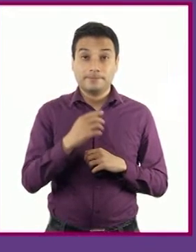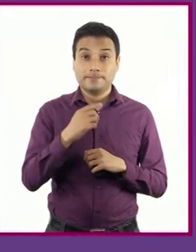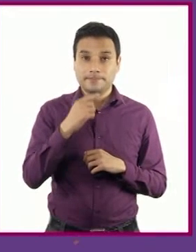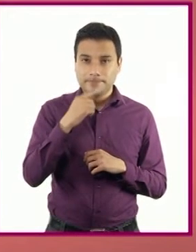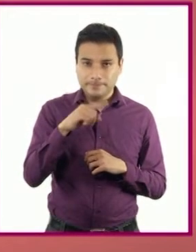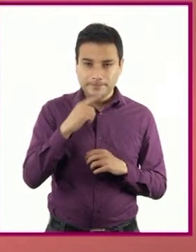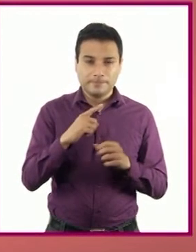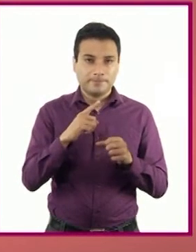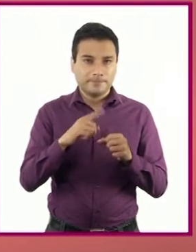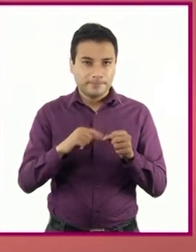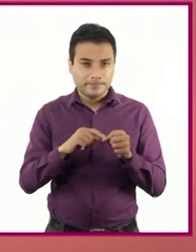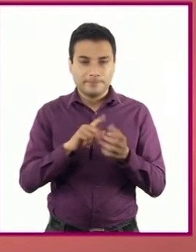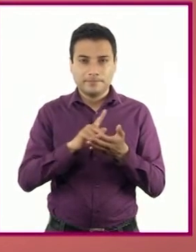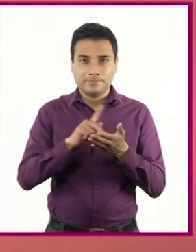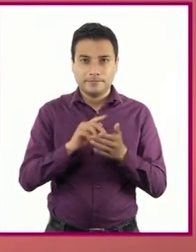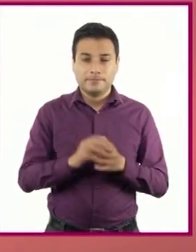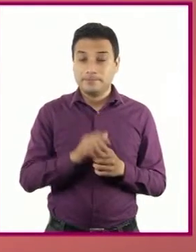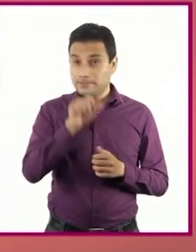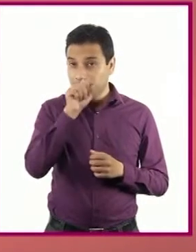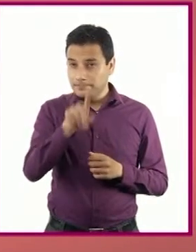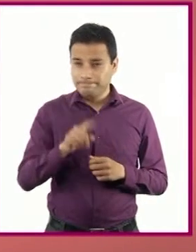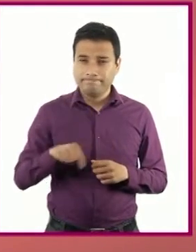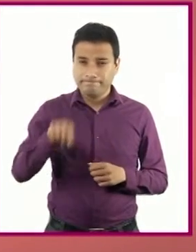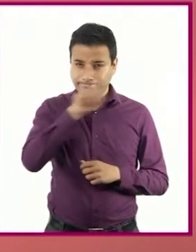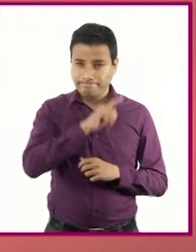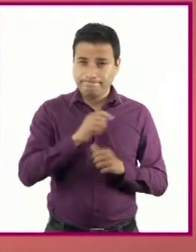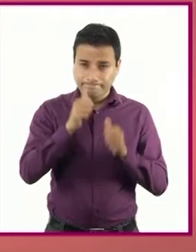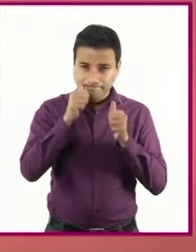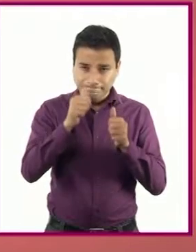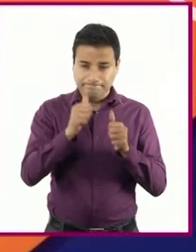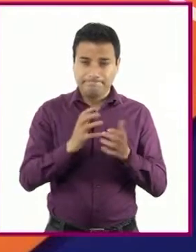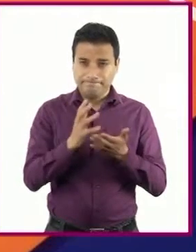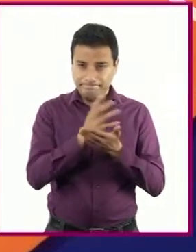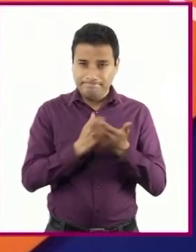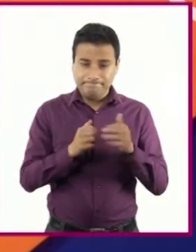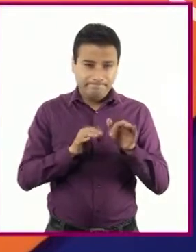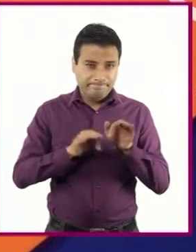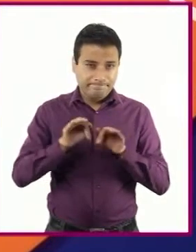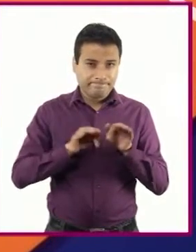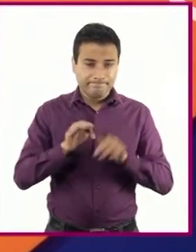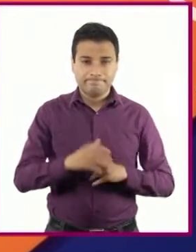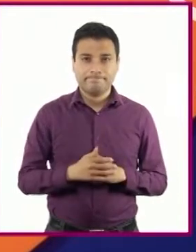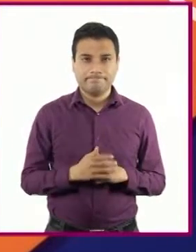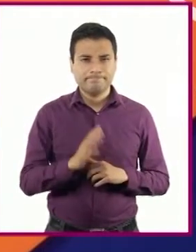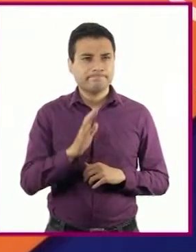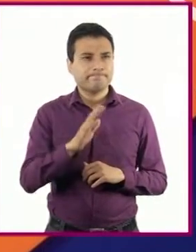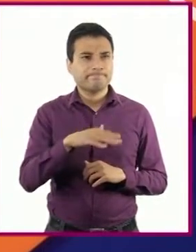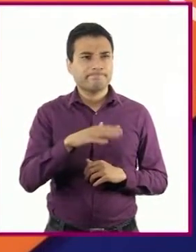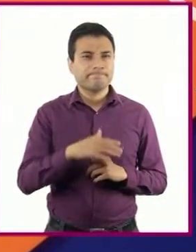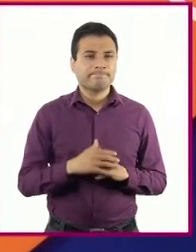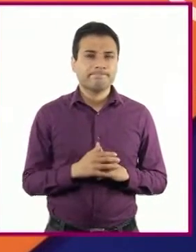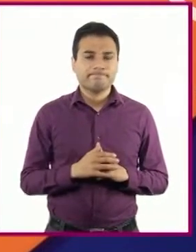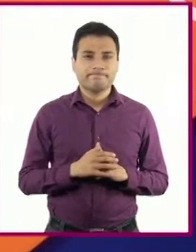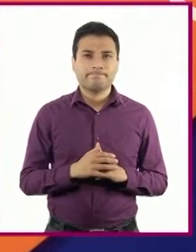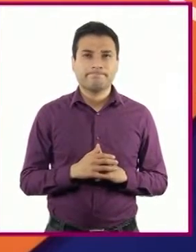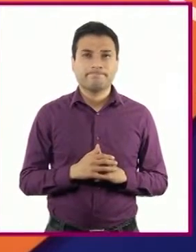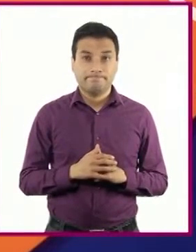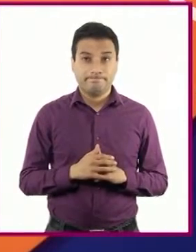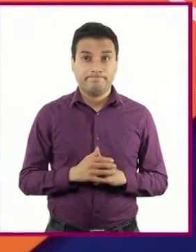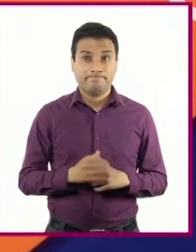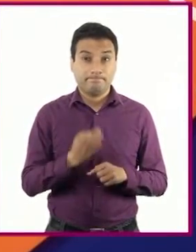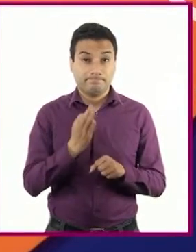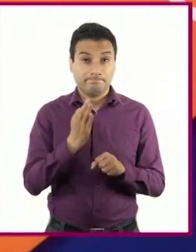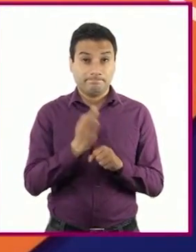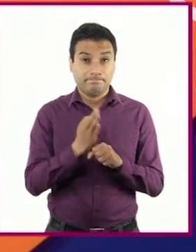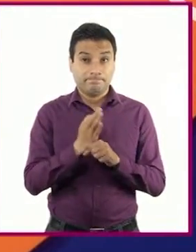bolígrafo. Y su compromiso, atención y ganas de trabajar. Maestro Raúl, sabe que desde que estamos en casa